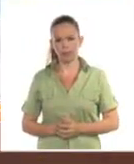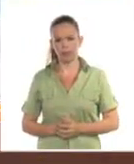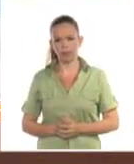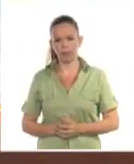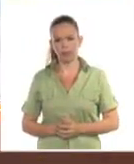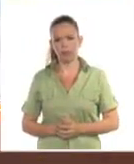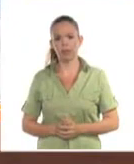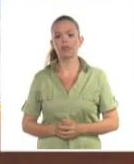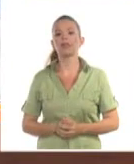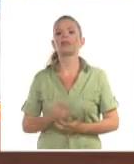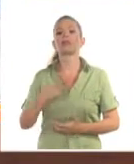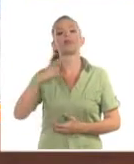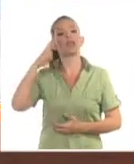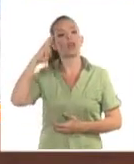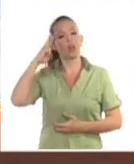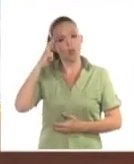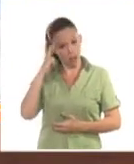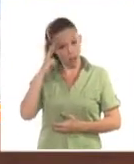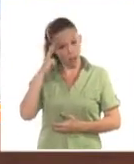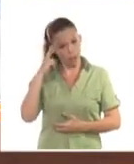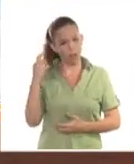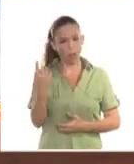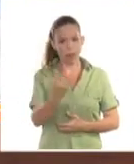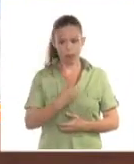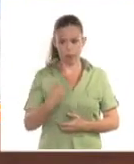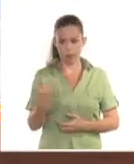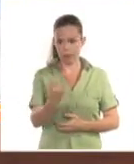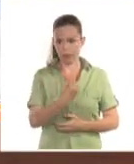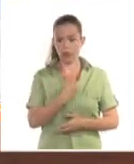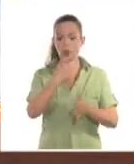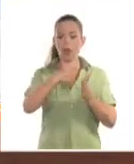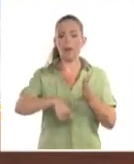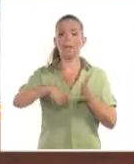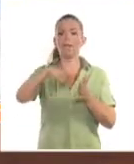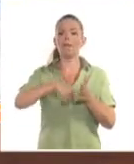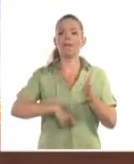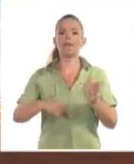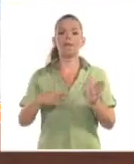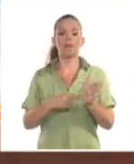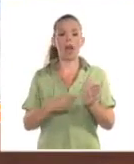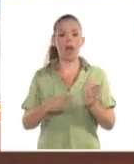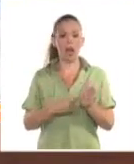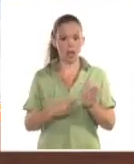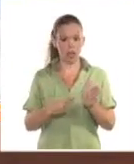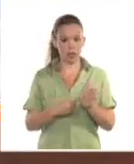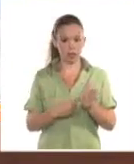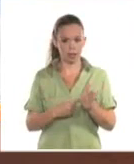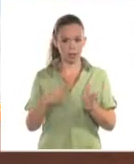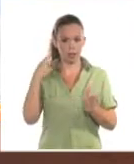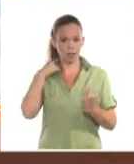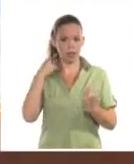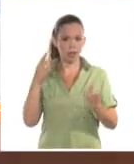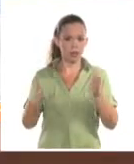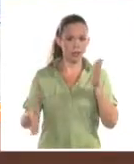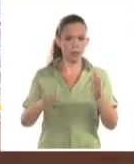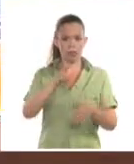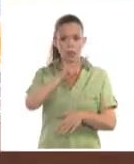olvidar que nosotros nos planificamos el año 2024